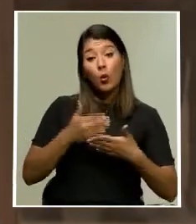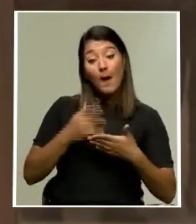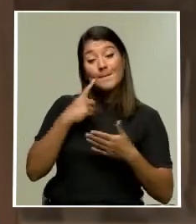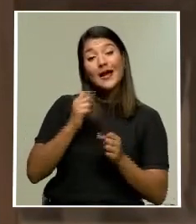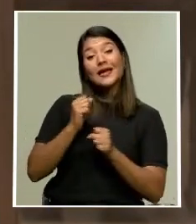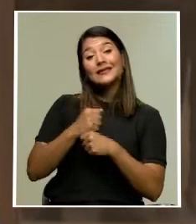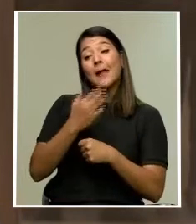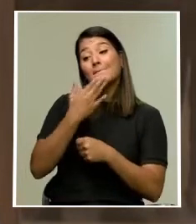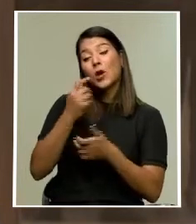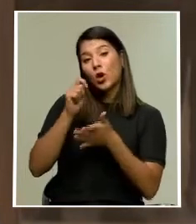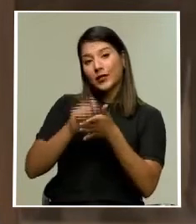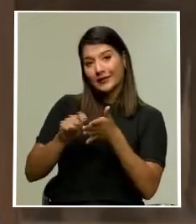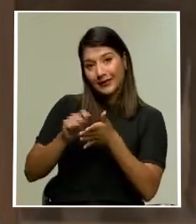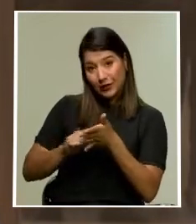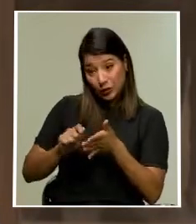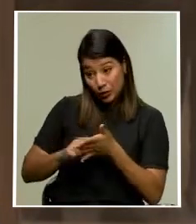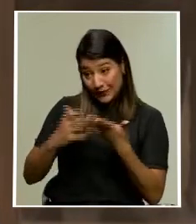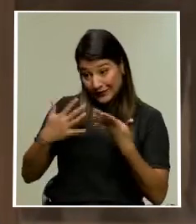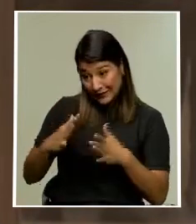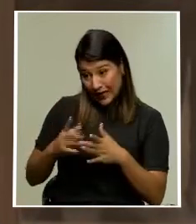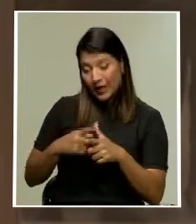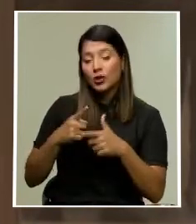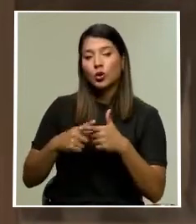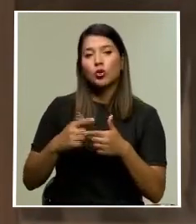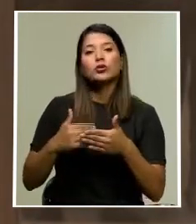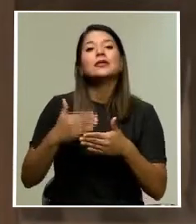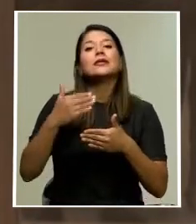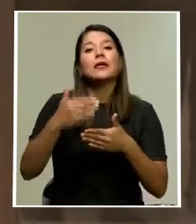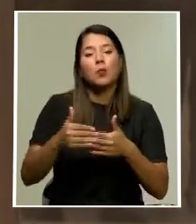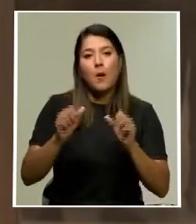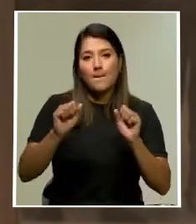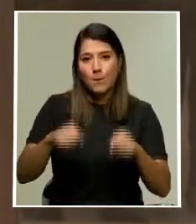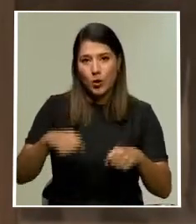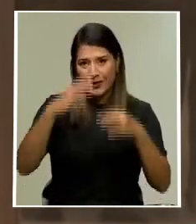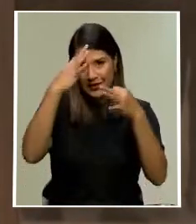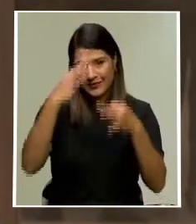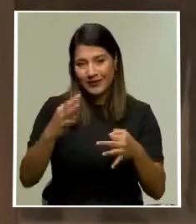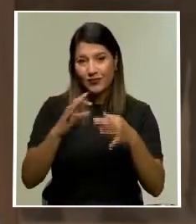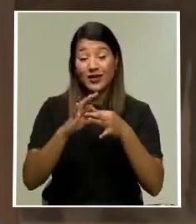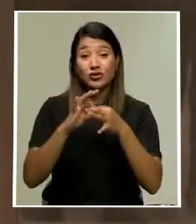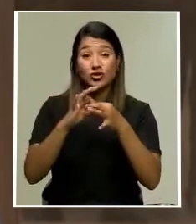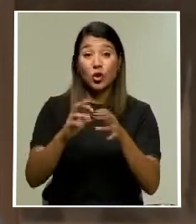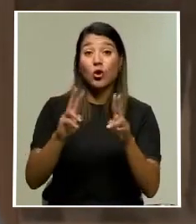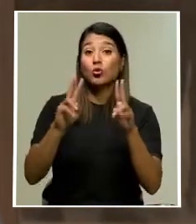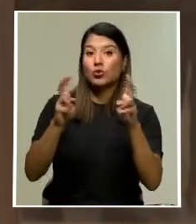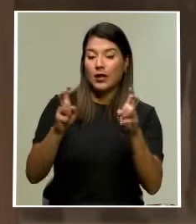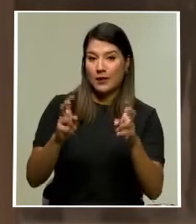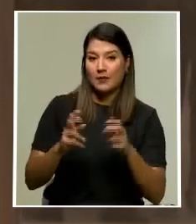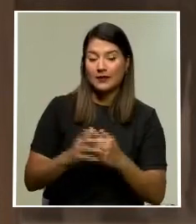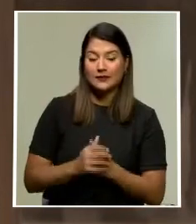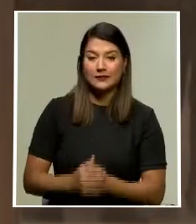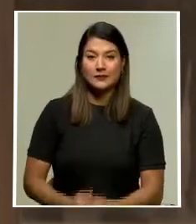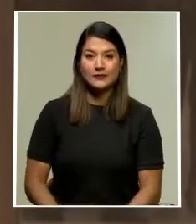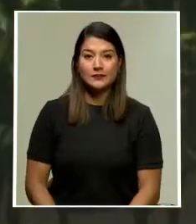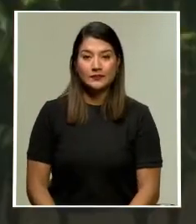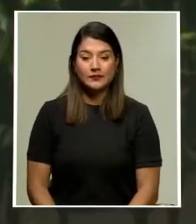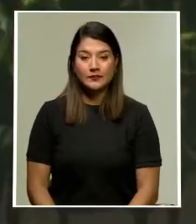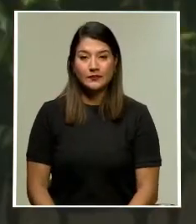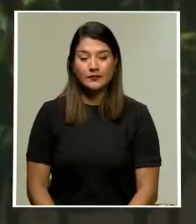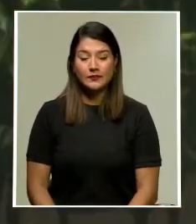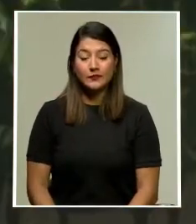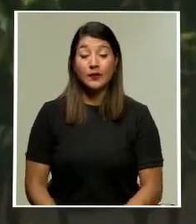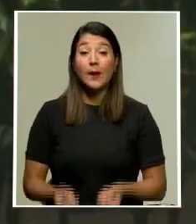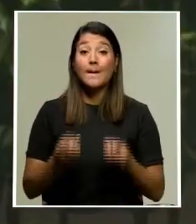mejor y que después entonces sí se pueda tomar una determinación sobre los temas en los que ya hay que construir la parte más política.